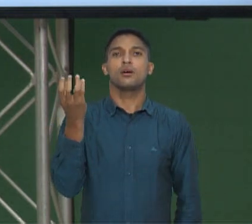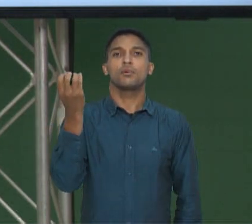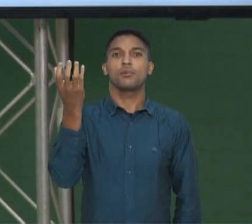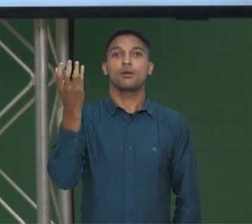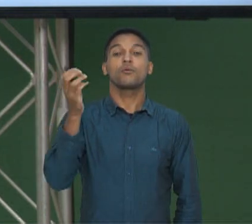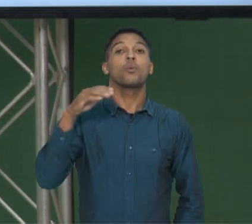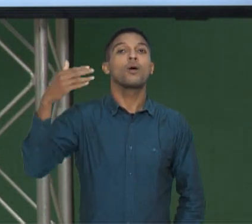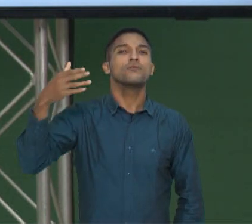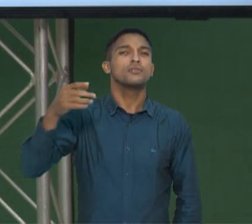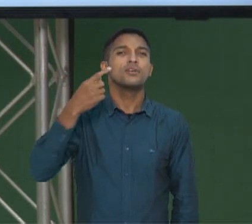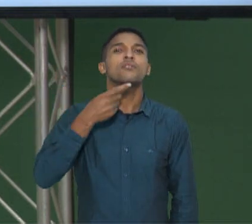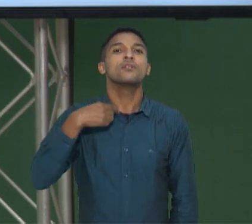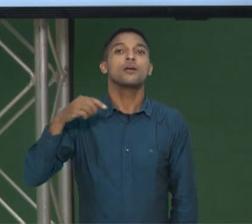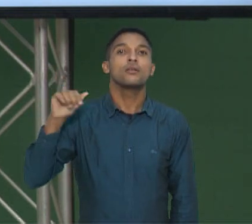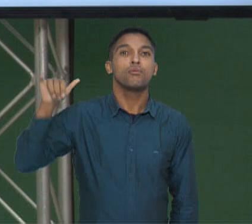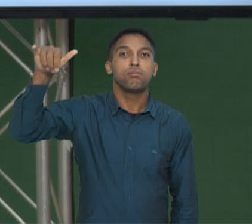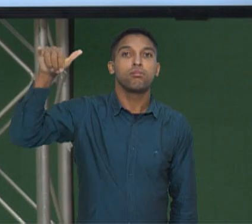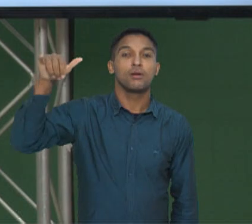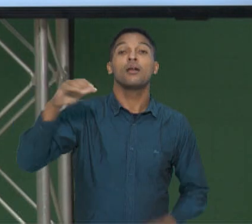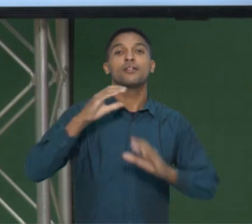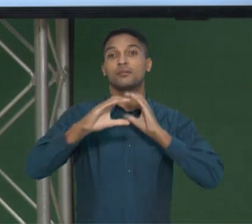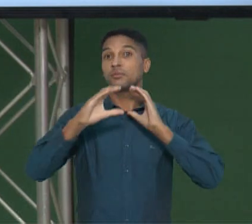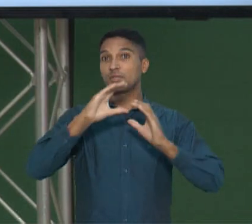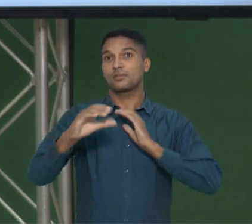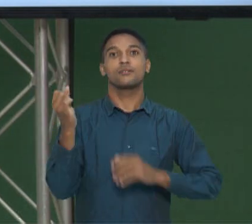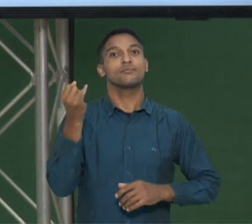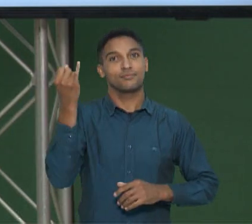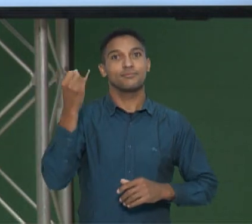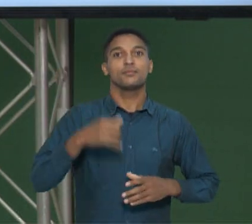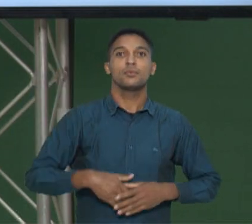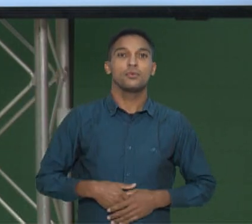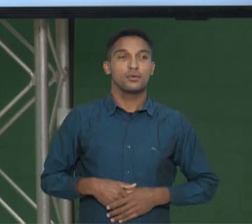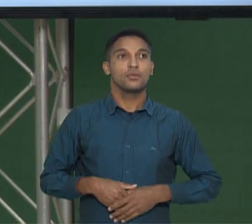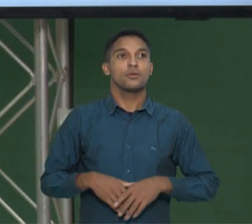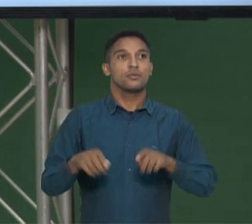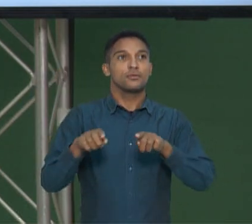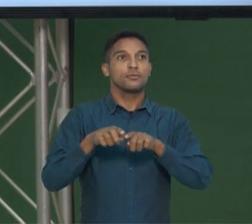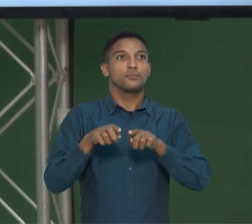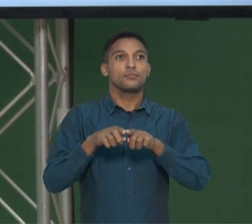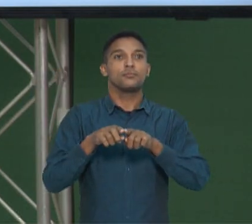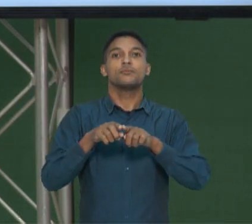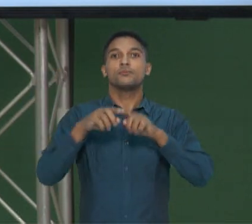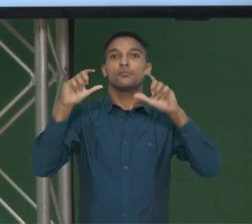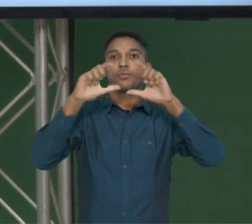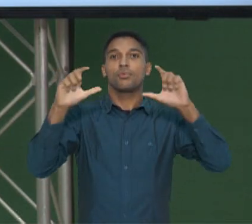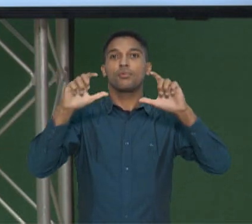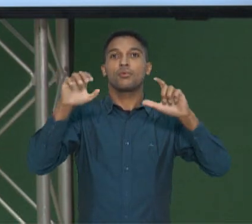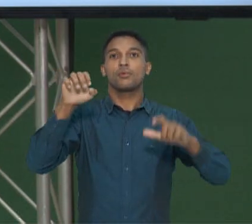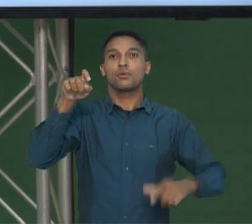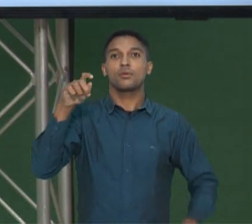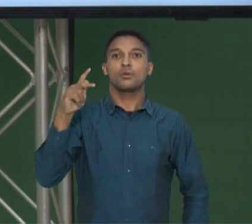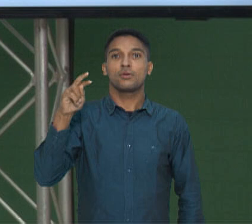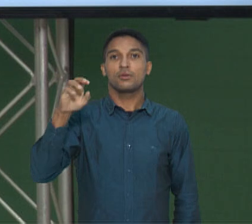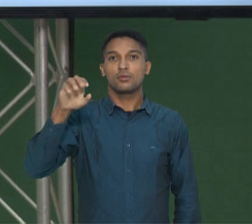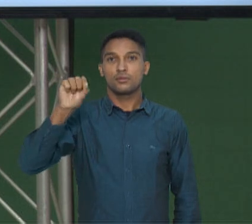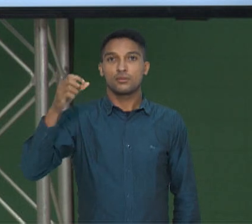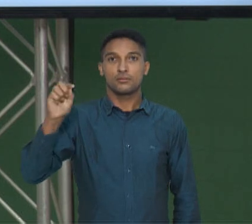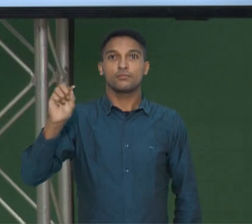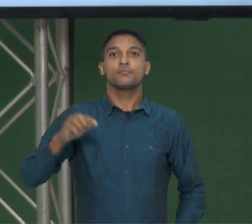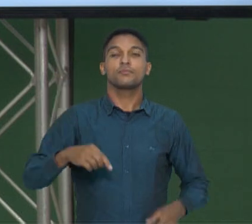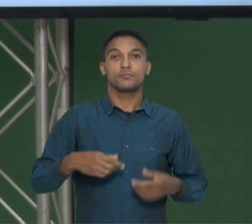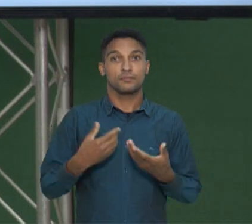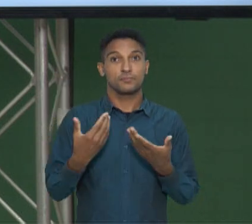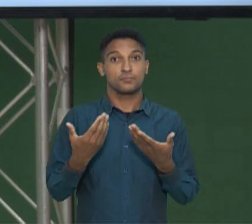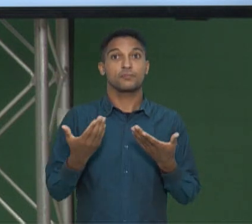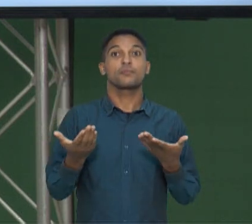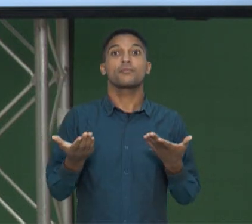expresiones utilizadas ahí en este medio, en los viajes. Para iniciarmos aqui